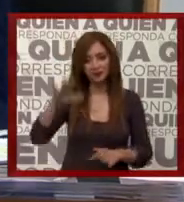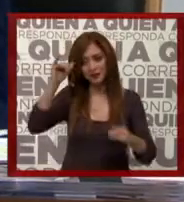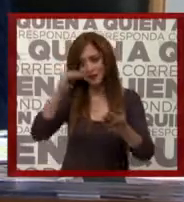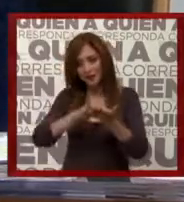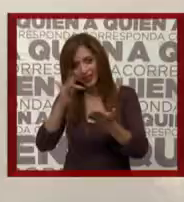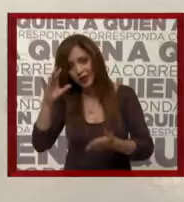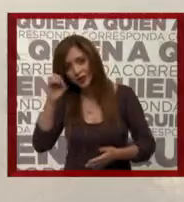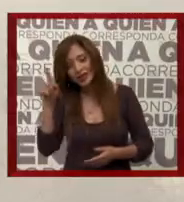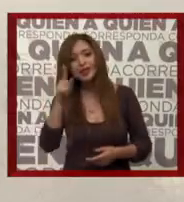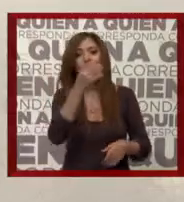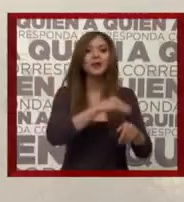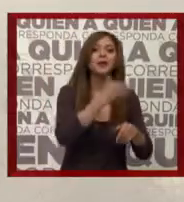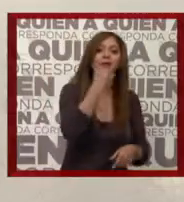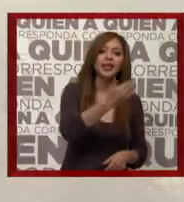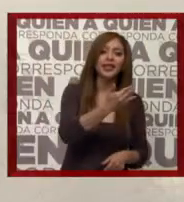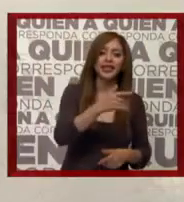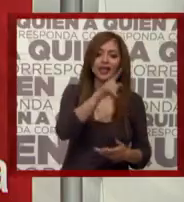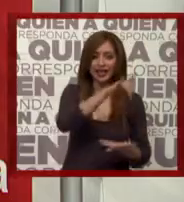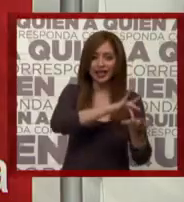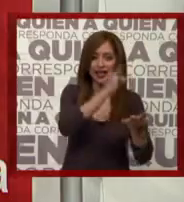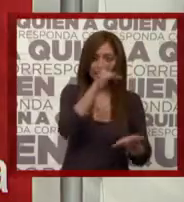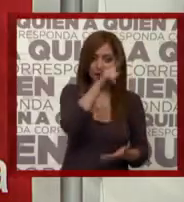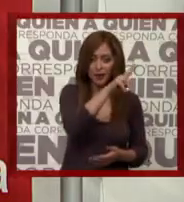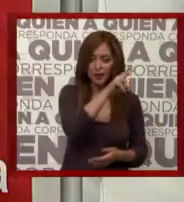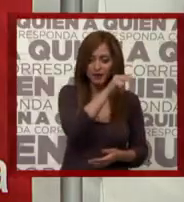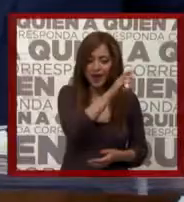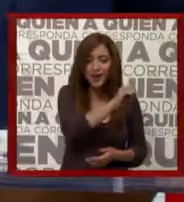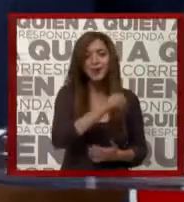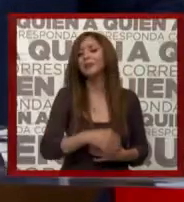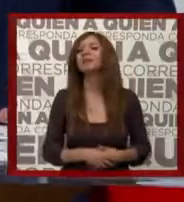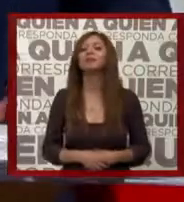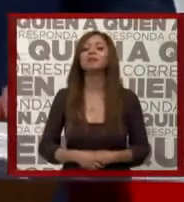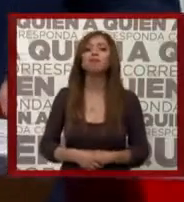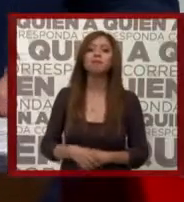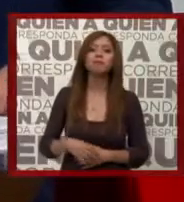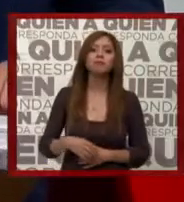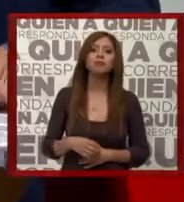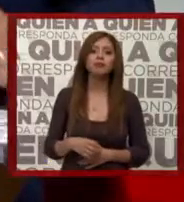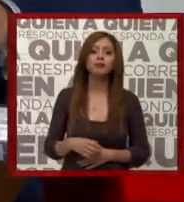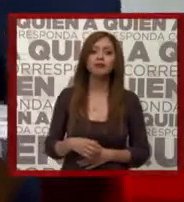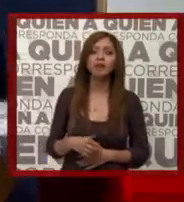Gracias, Constanza, pórtate bien. Gracias, Richard. Gracias, no. Urbano. Y a nombre de todo el...